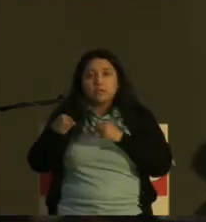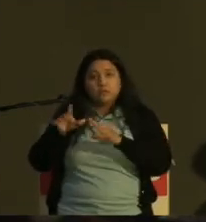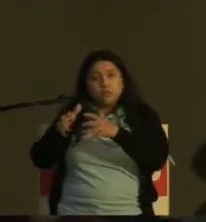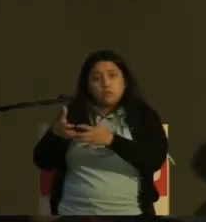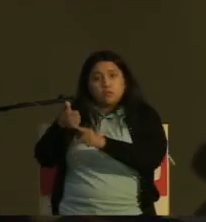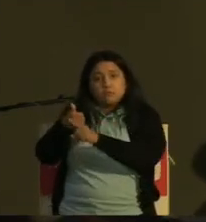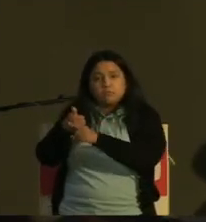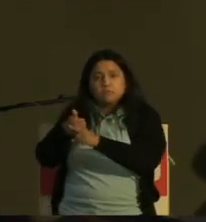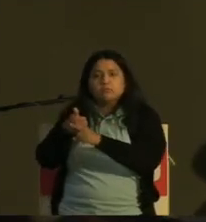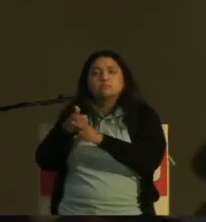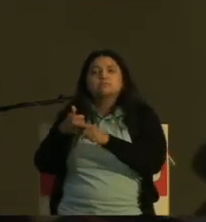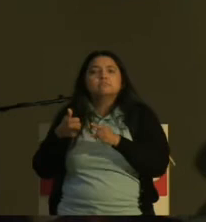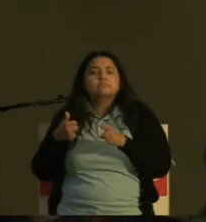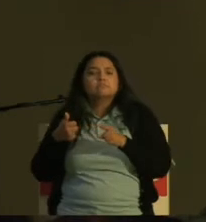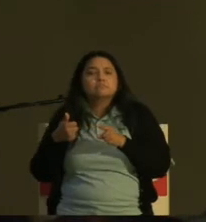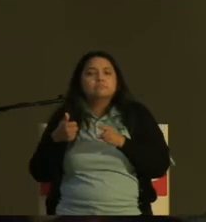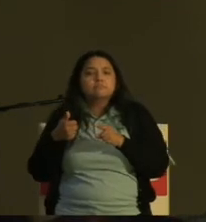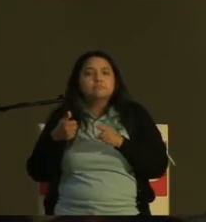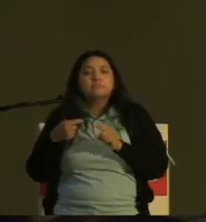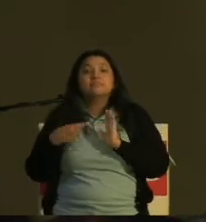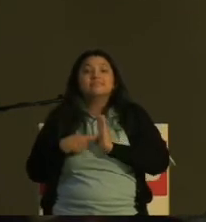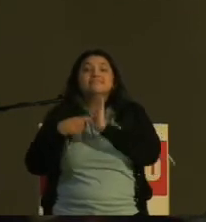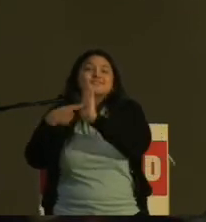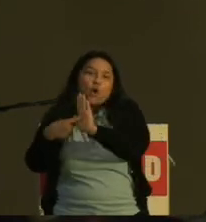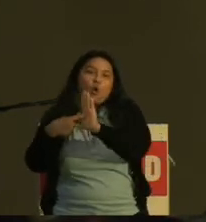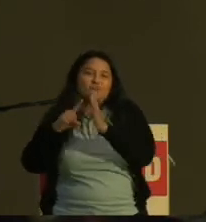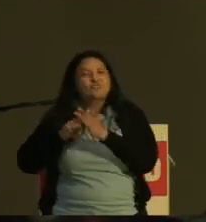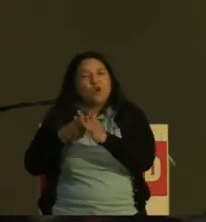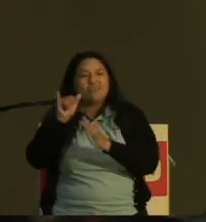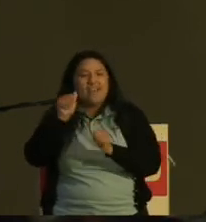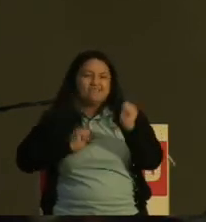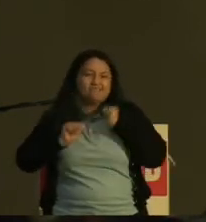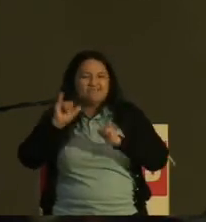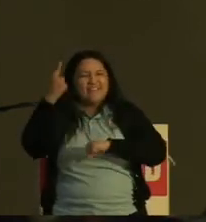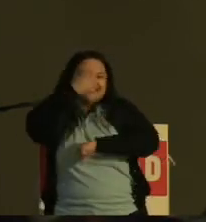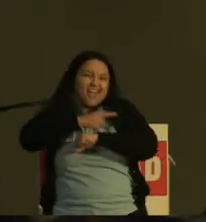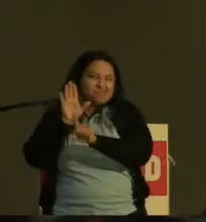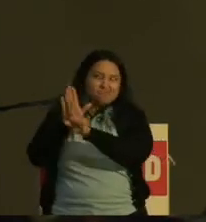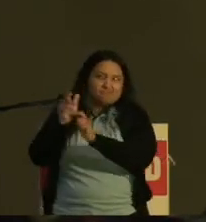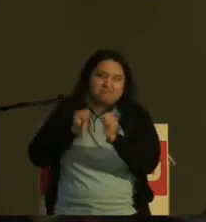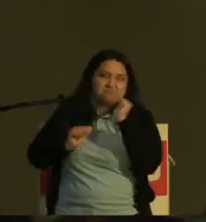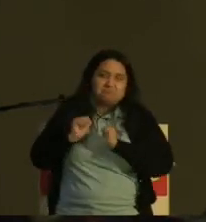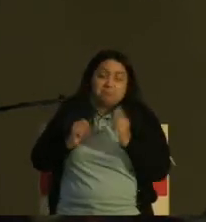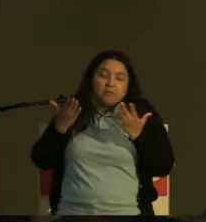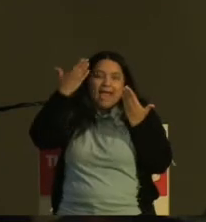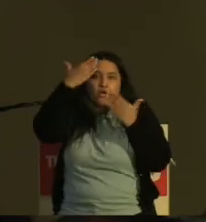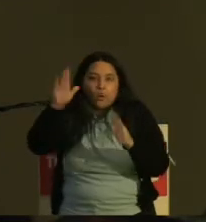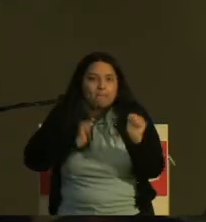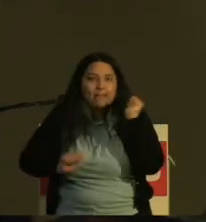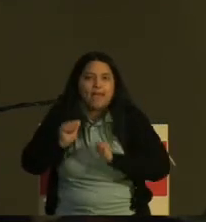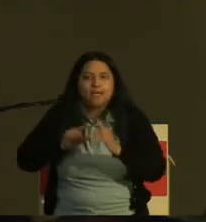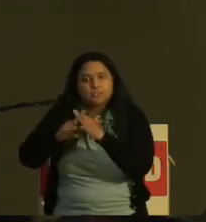lo habían obligado a estrenar en esa fecha, por razones del teatro, no sé, y ellos se sentían